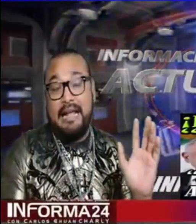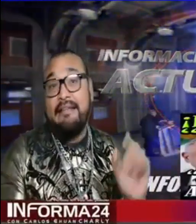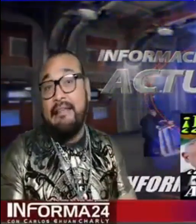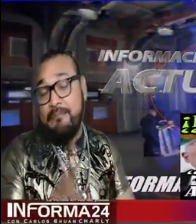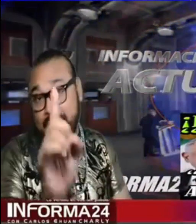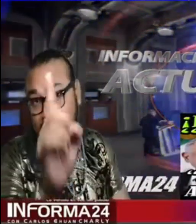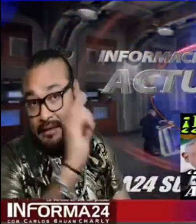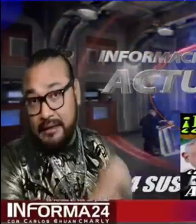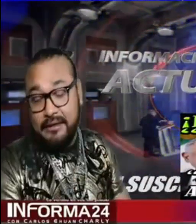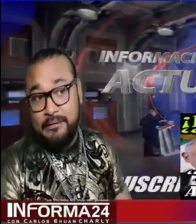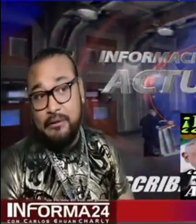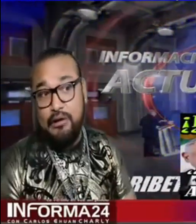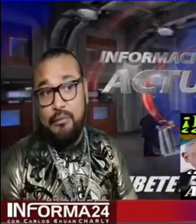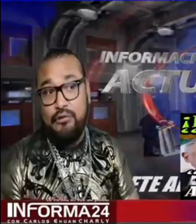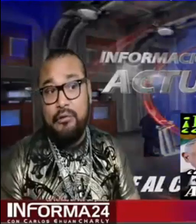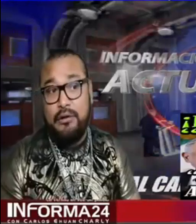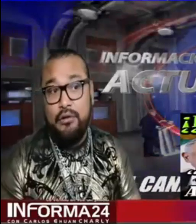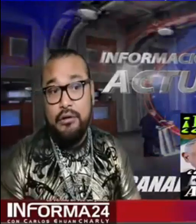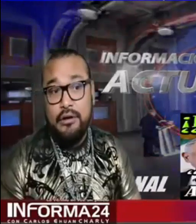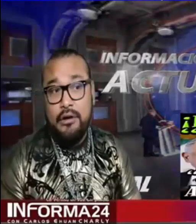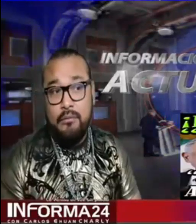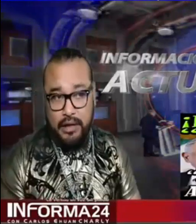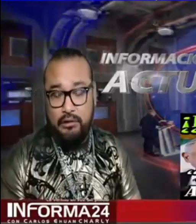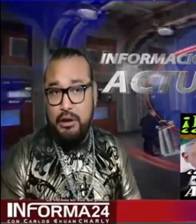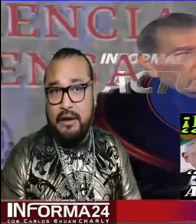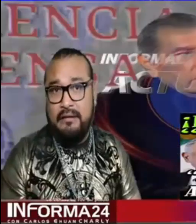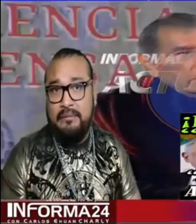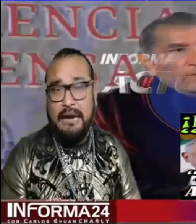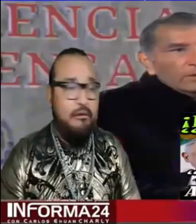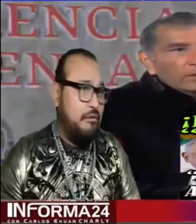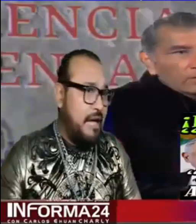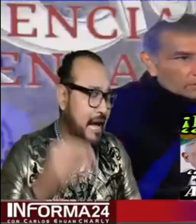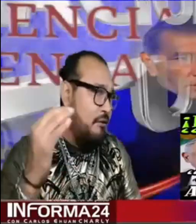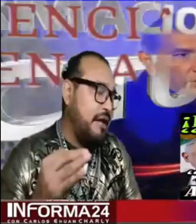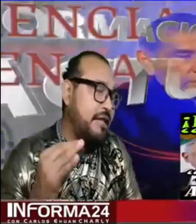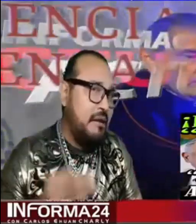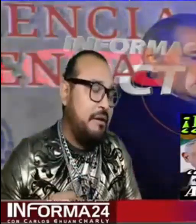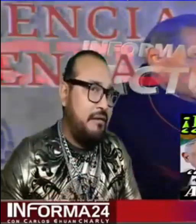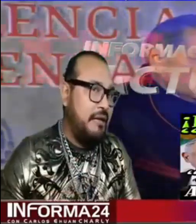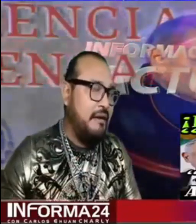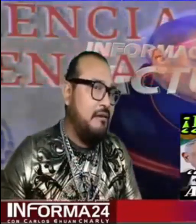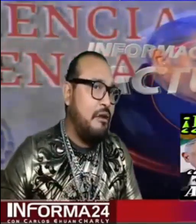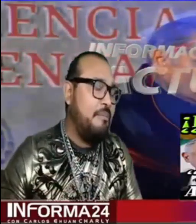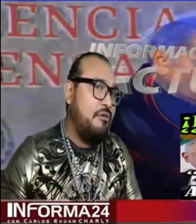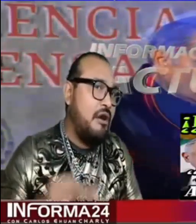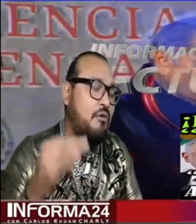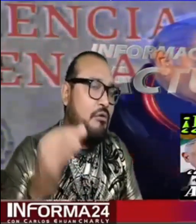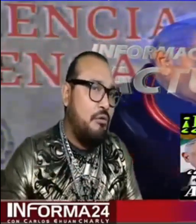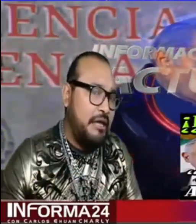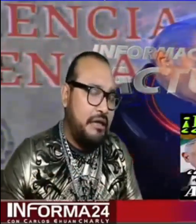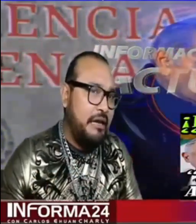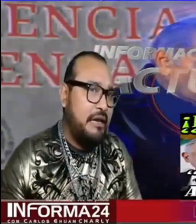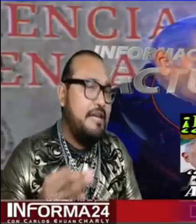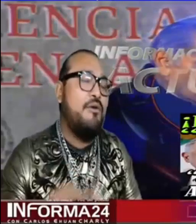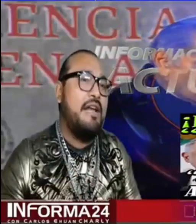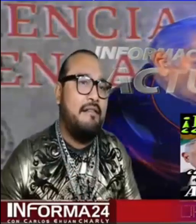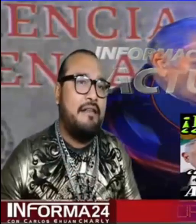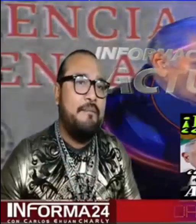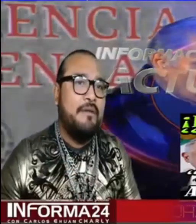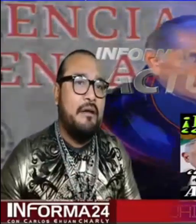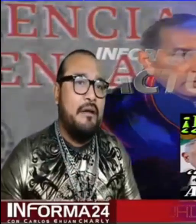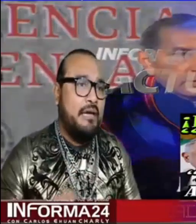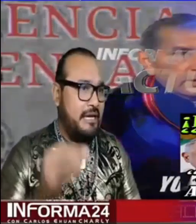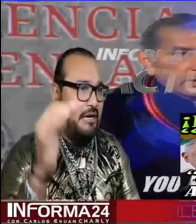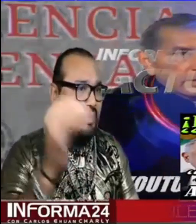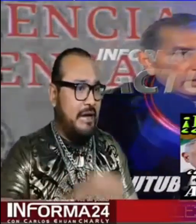les pegó una regañiza el presidente Andrés Manuel López Obrador porque tuvieron que aceptarlo algo que tiene el presidente que es una persona congruente y